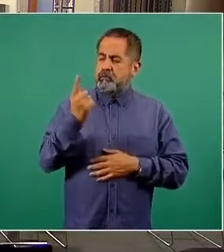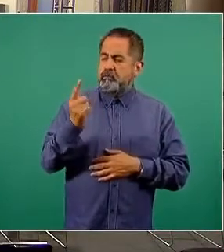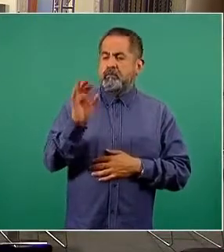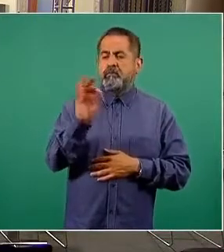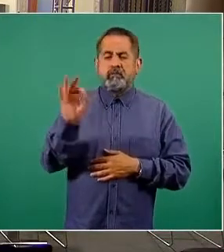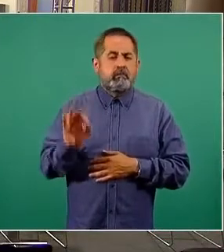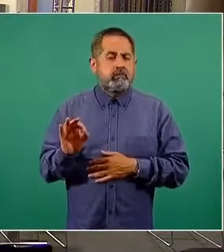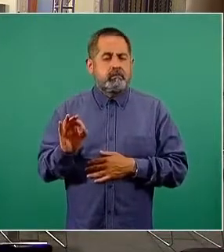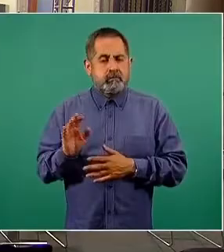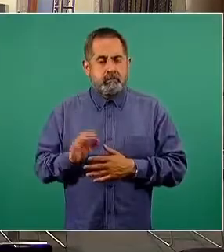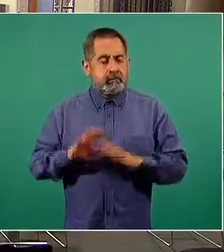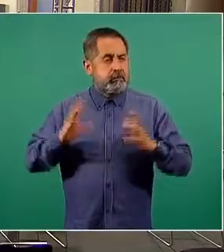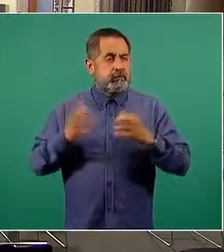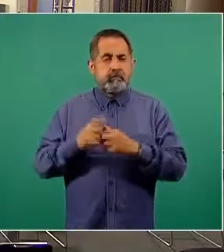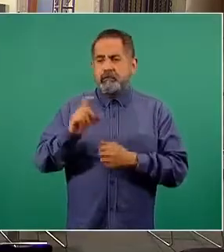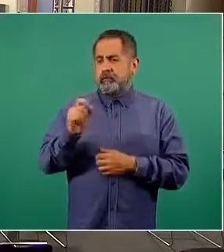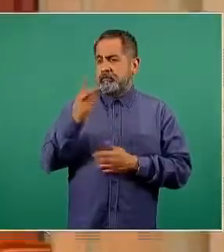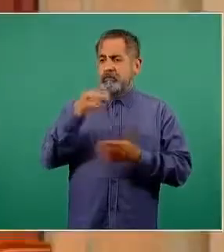1%, ¿no? Estas